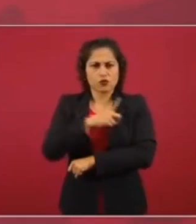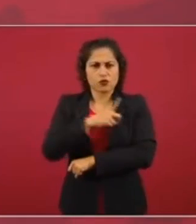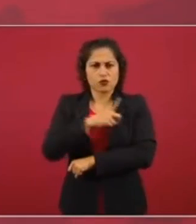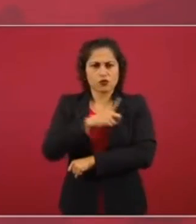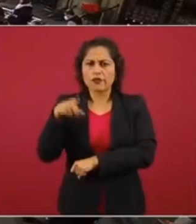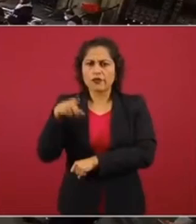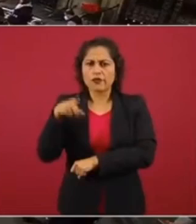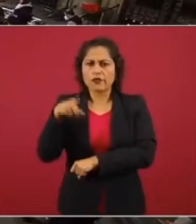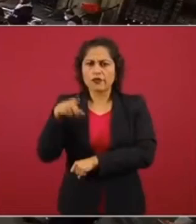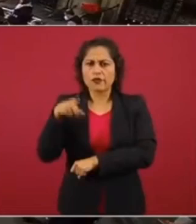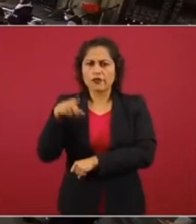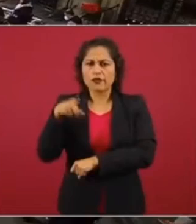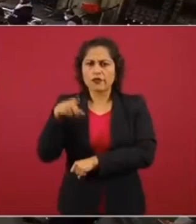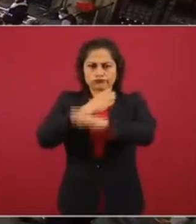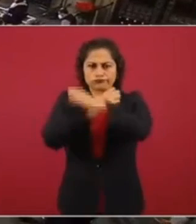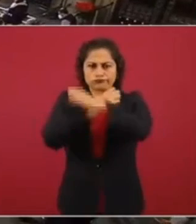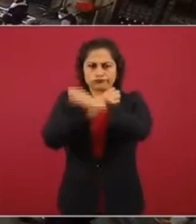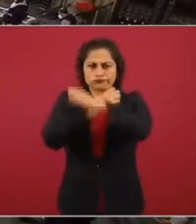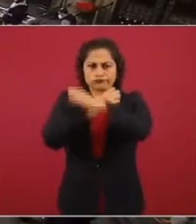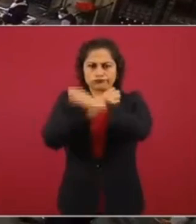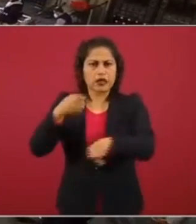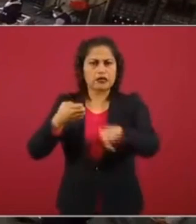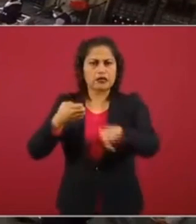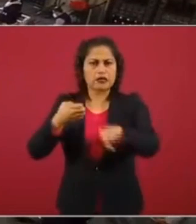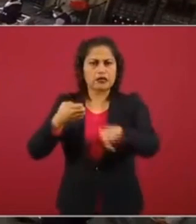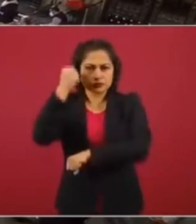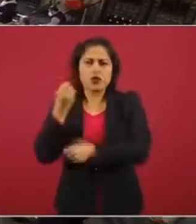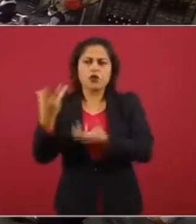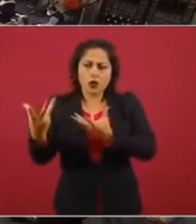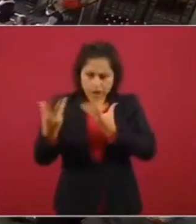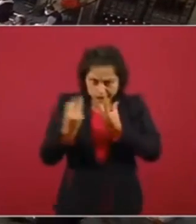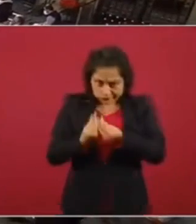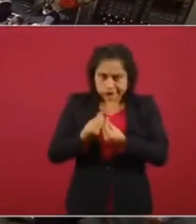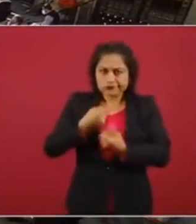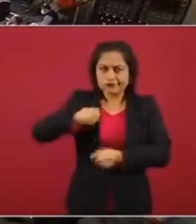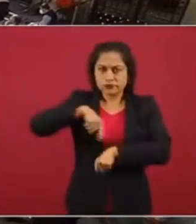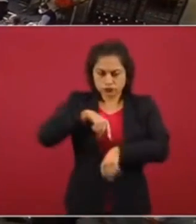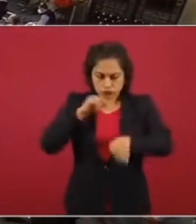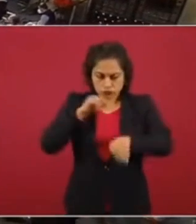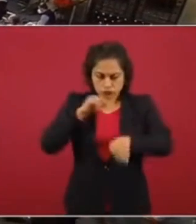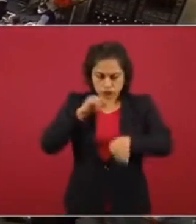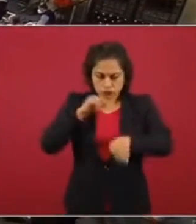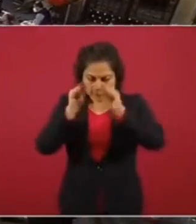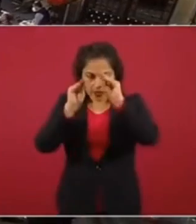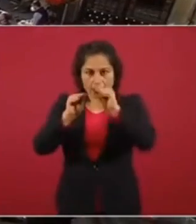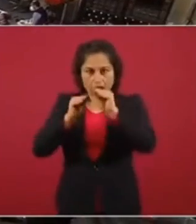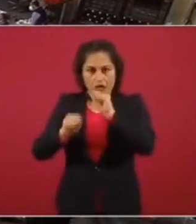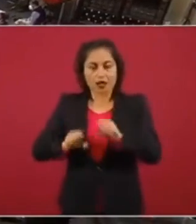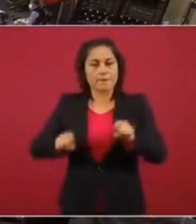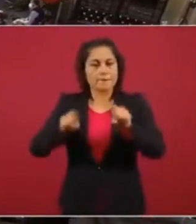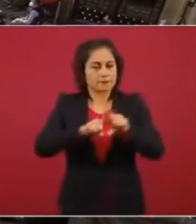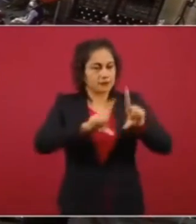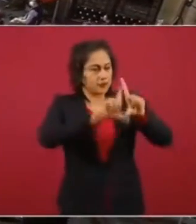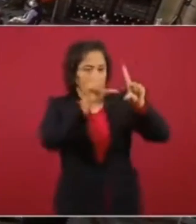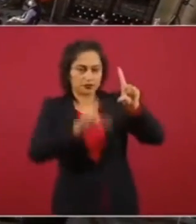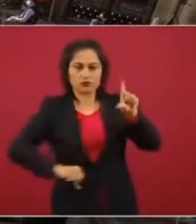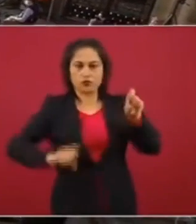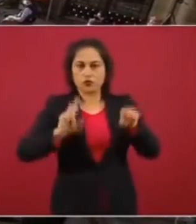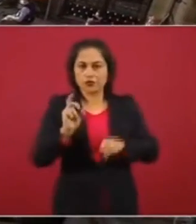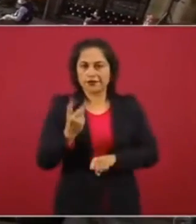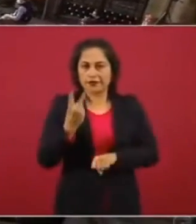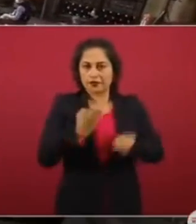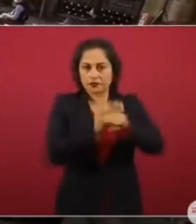salud de Sinaloa están trabajando juntas y están también al pendiente, igual que los 32 estados.